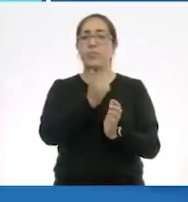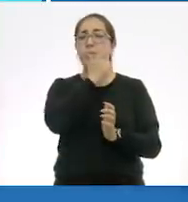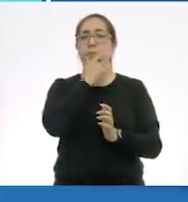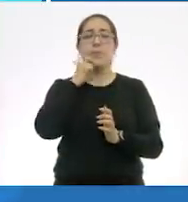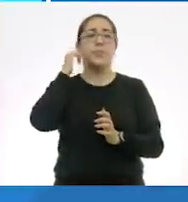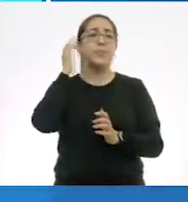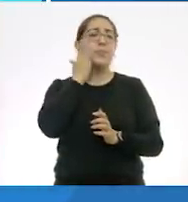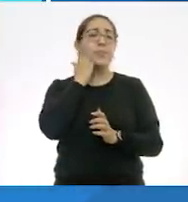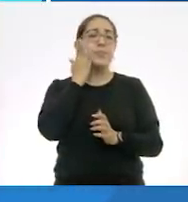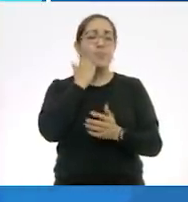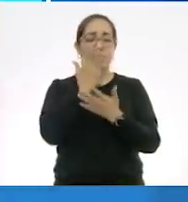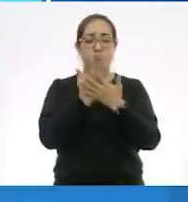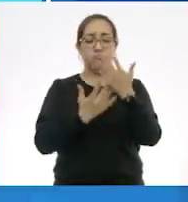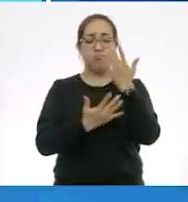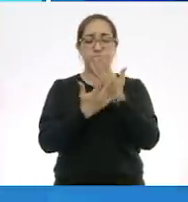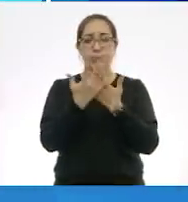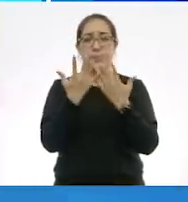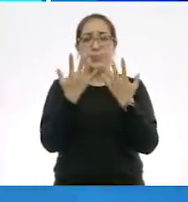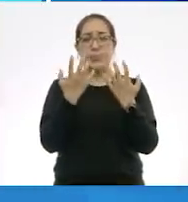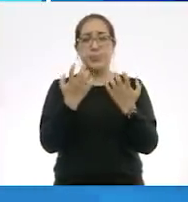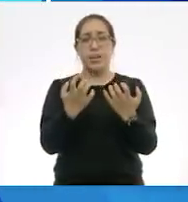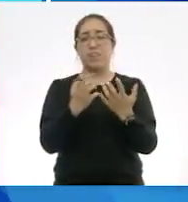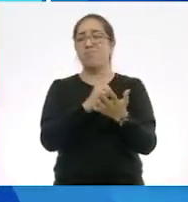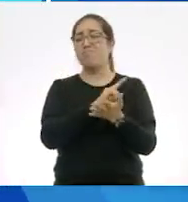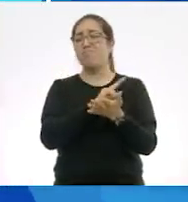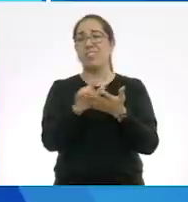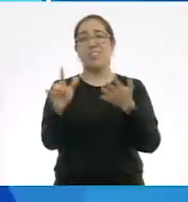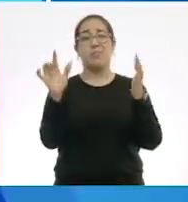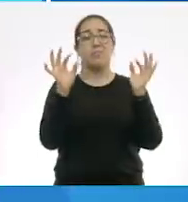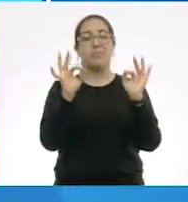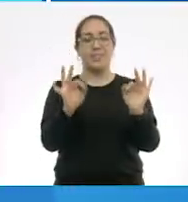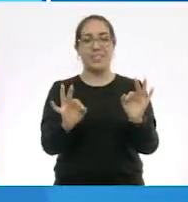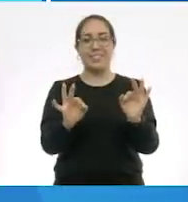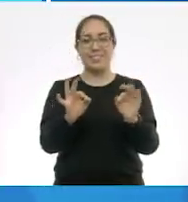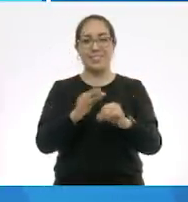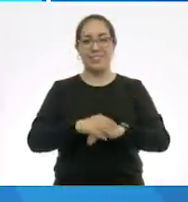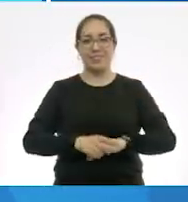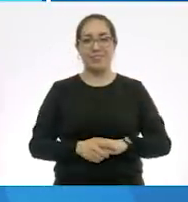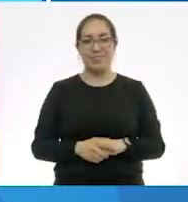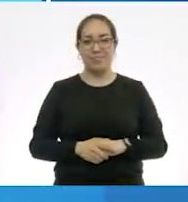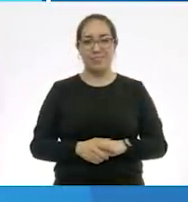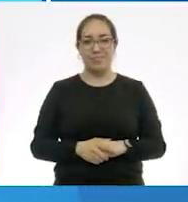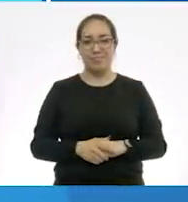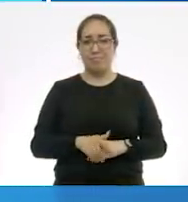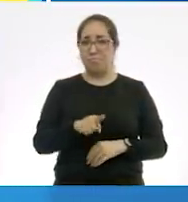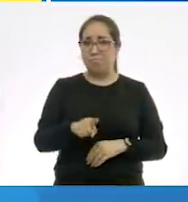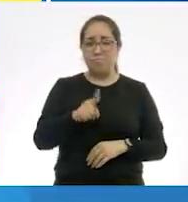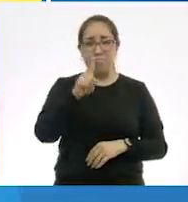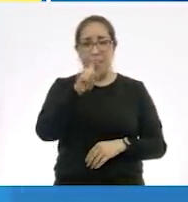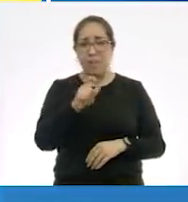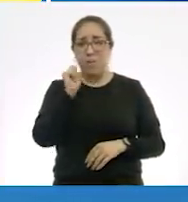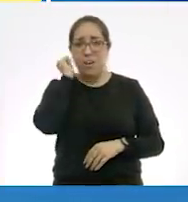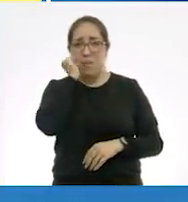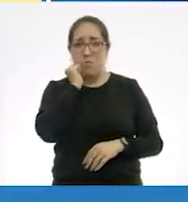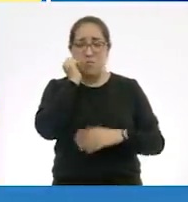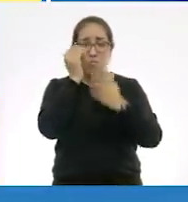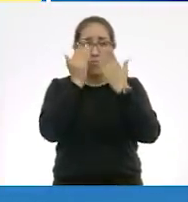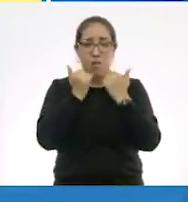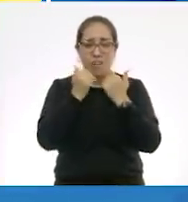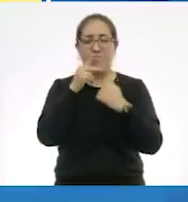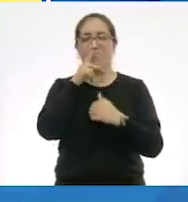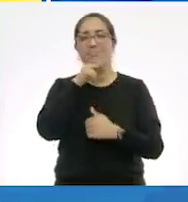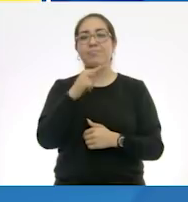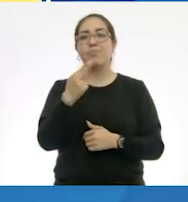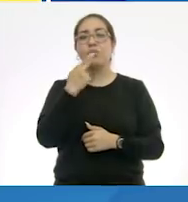Sécalas con una toalla. ¡Y listo! ¡Tus manos están limpias! Si no tienes agua y jabón,